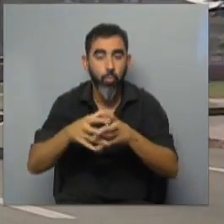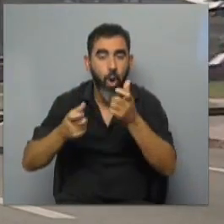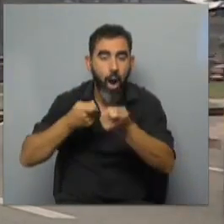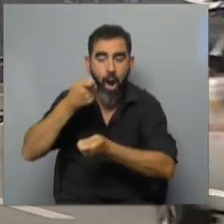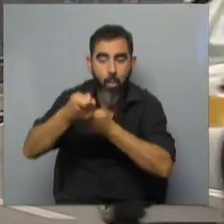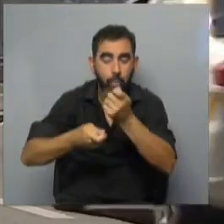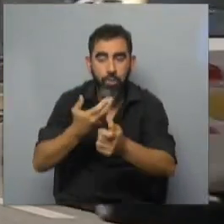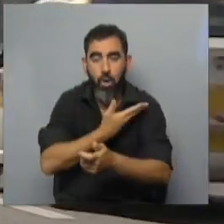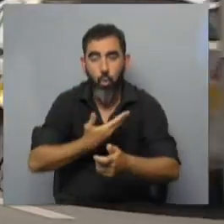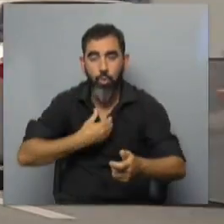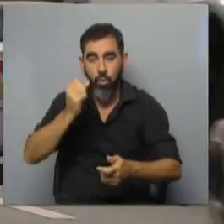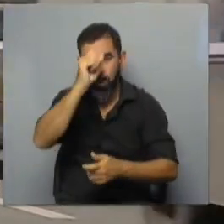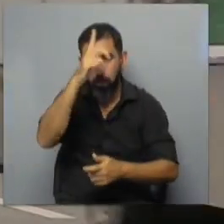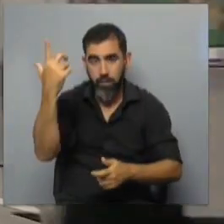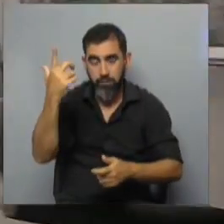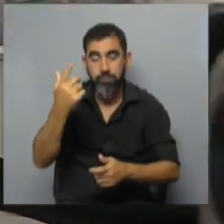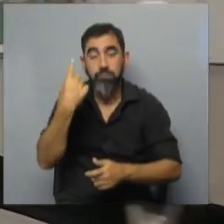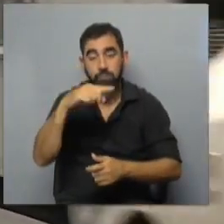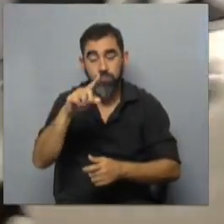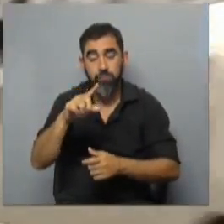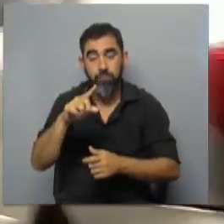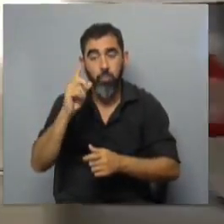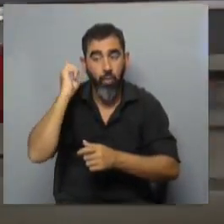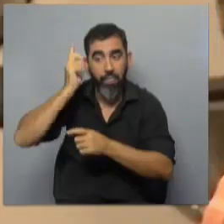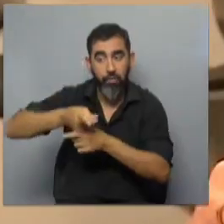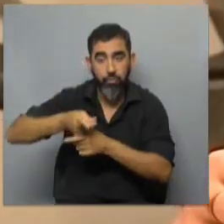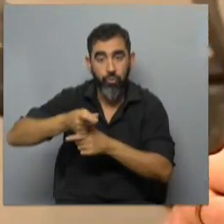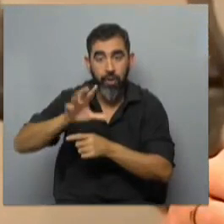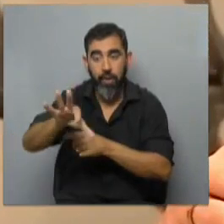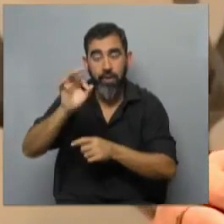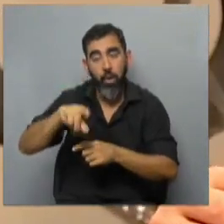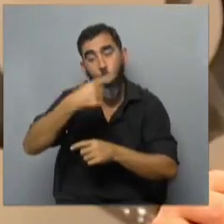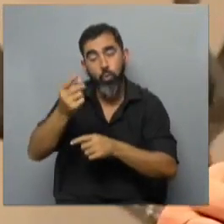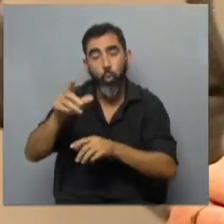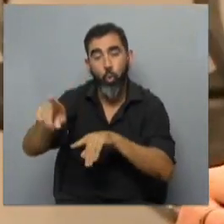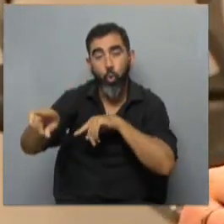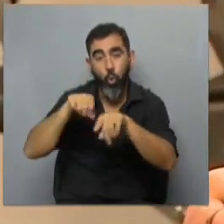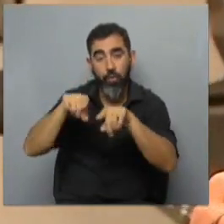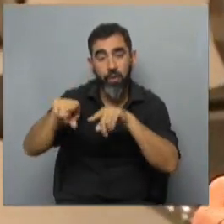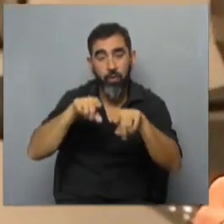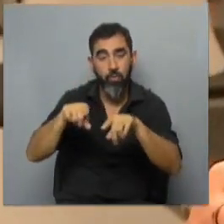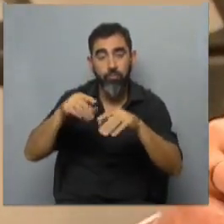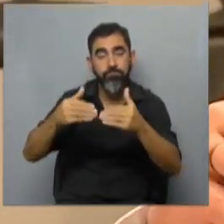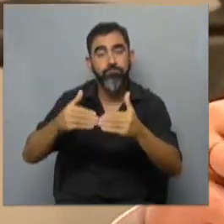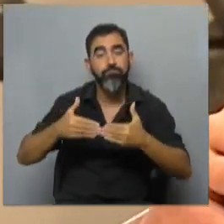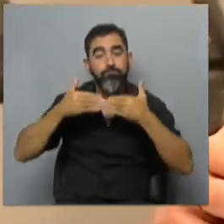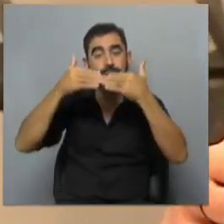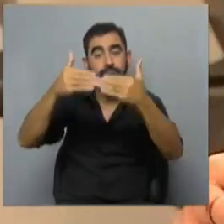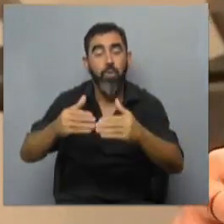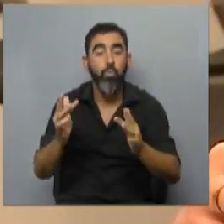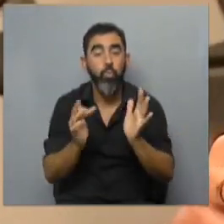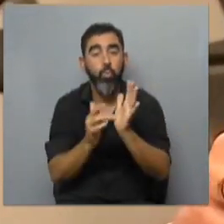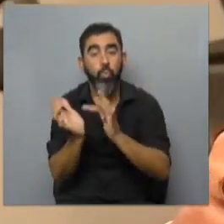para el gobierno de lacalle pou en ese sentido y tras la decisión de nombrar a un segundo coordinador decidió postergar para después de